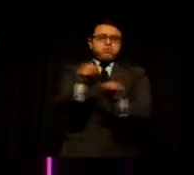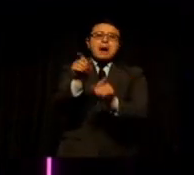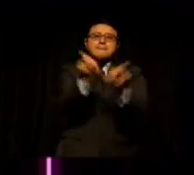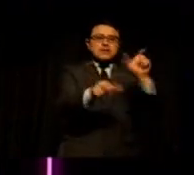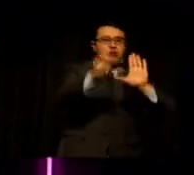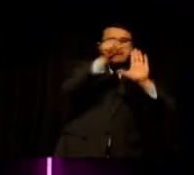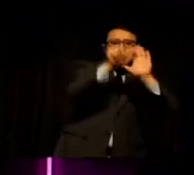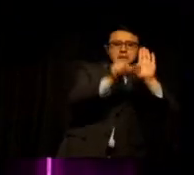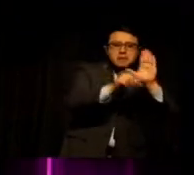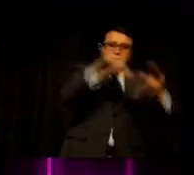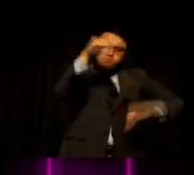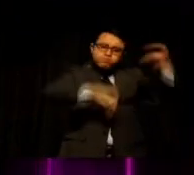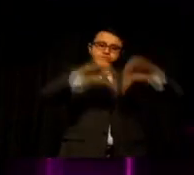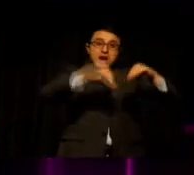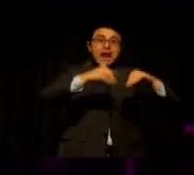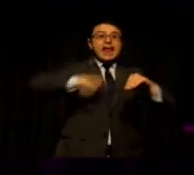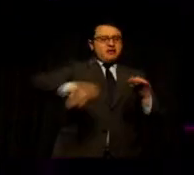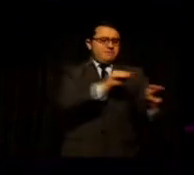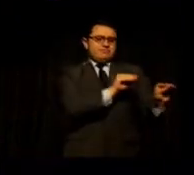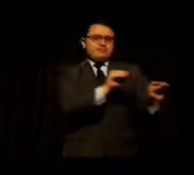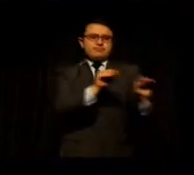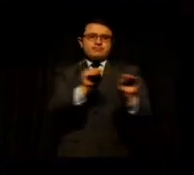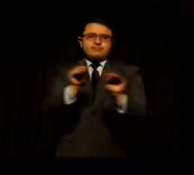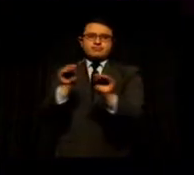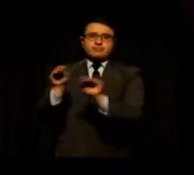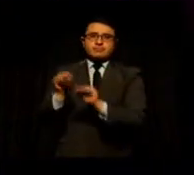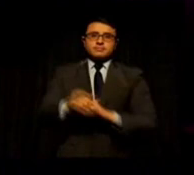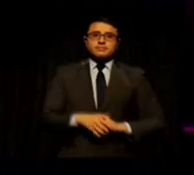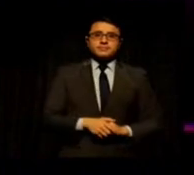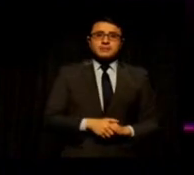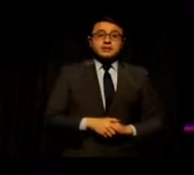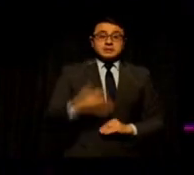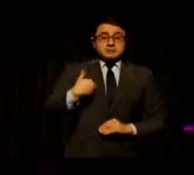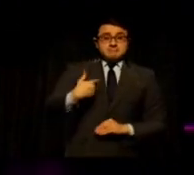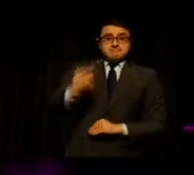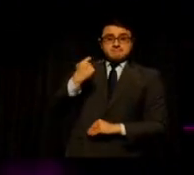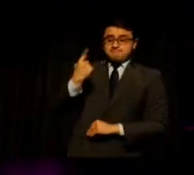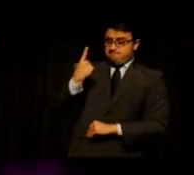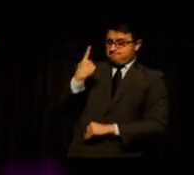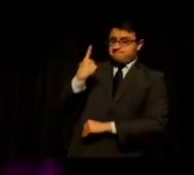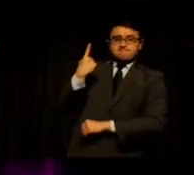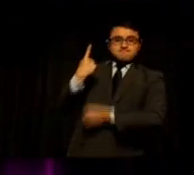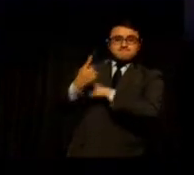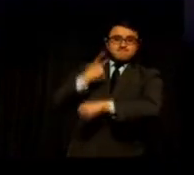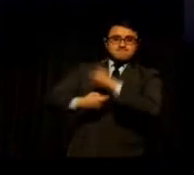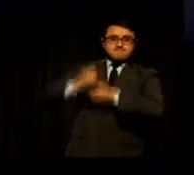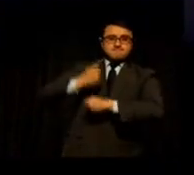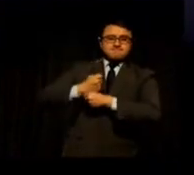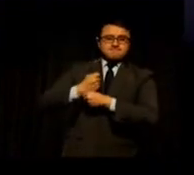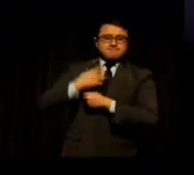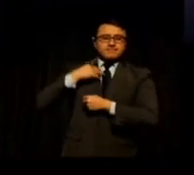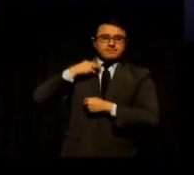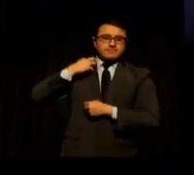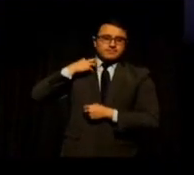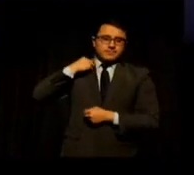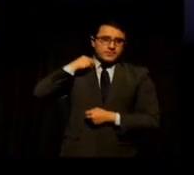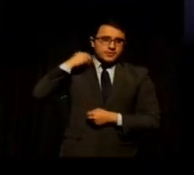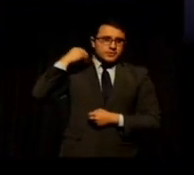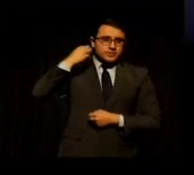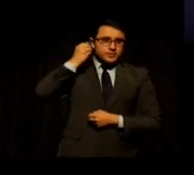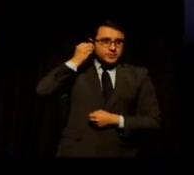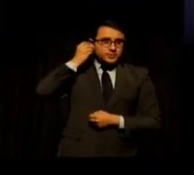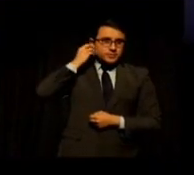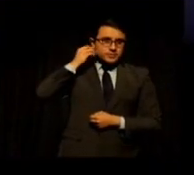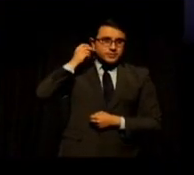recuerdo querido cuando tuvimos esta conversación hace quizás un poco más de un año y me decías estoy soñando